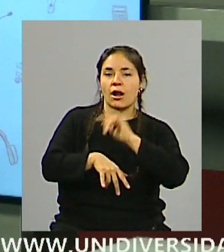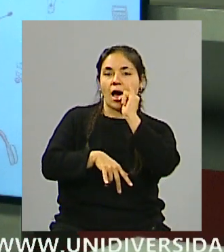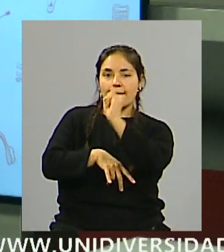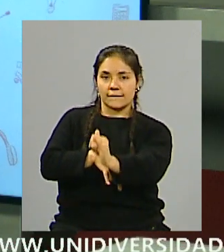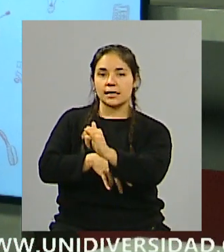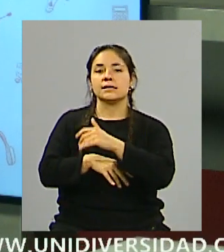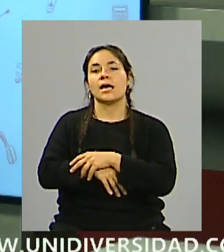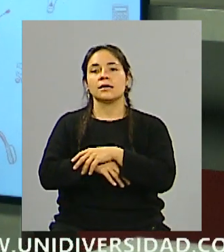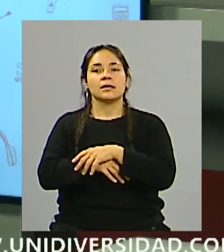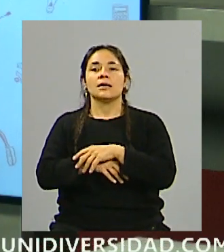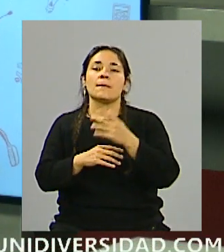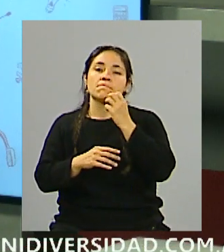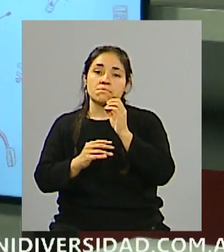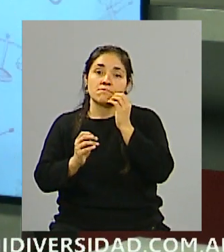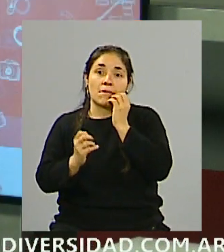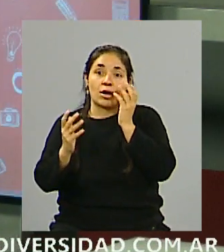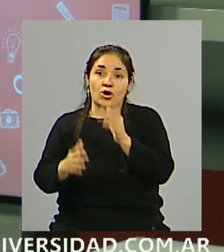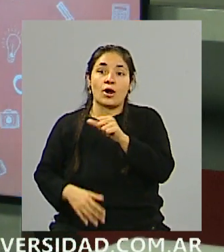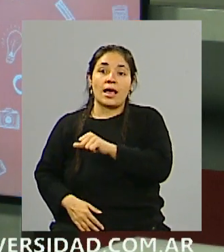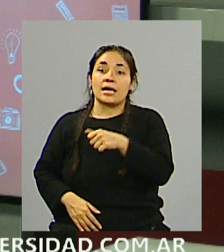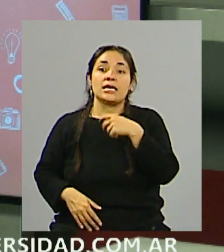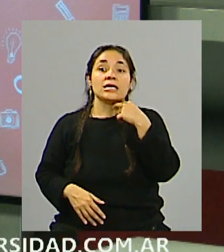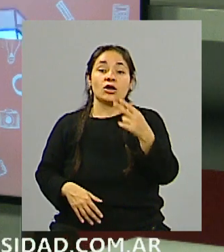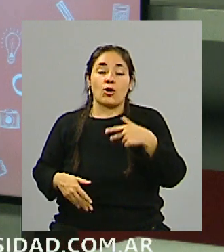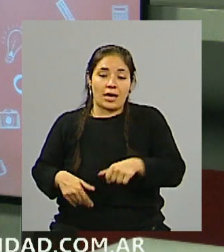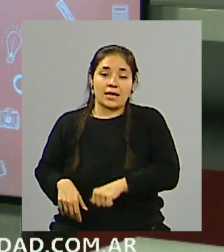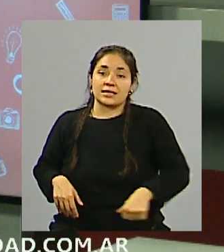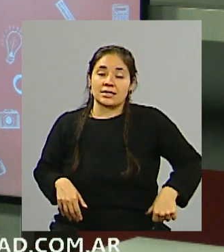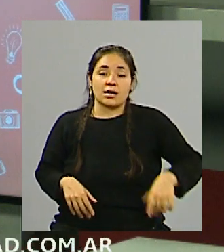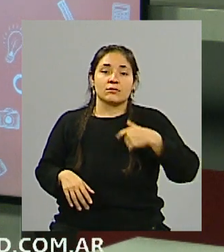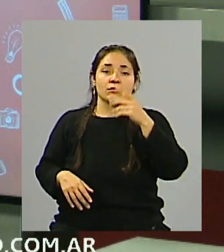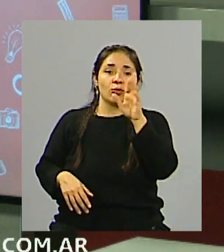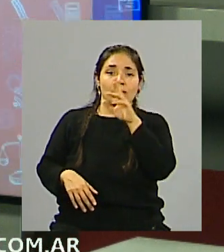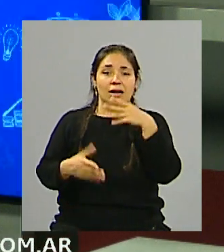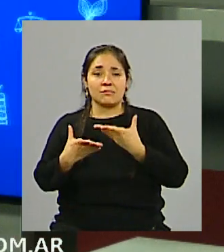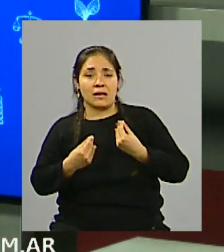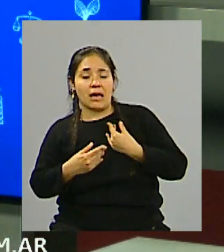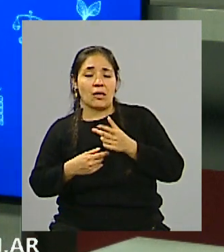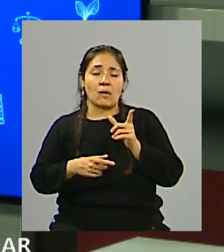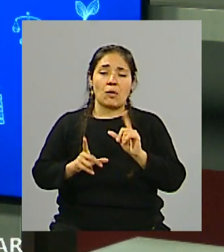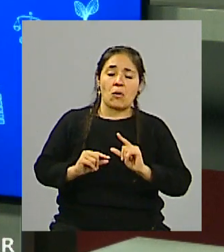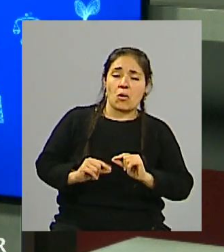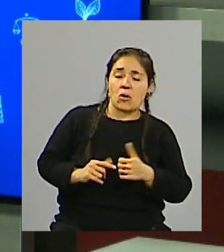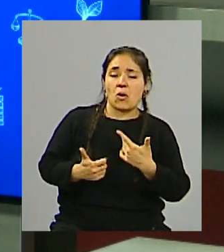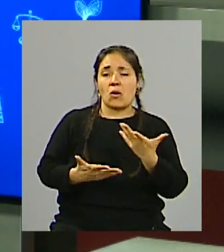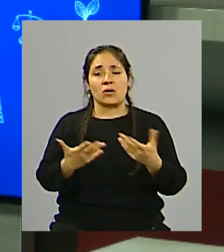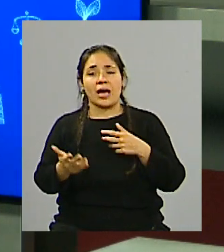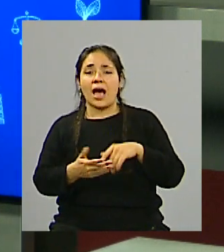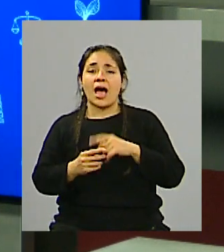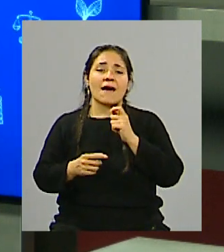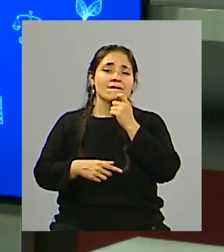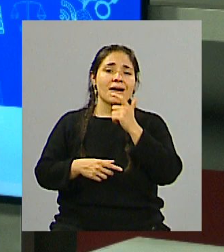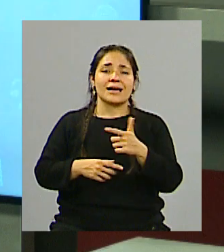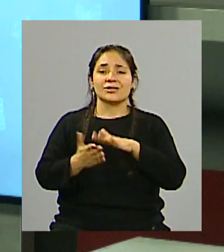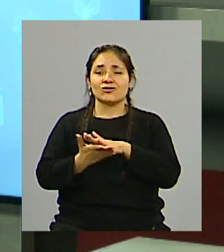profesionales, que era tal vez la mejor manera de tener tu hijo, porque las mujeres por ahí somos temerosas, que el dolor, y era la solución para